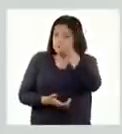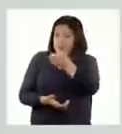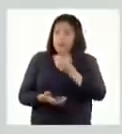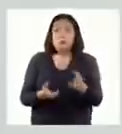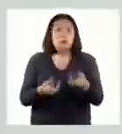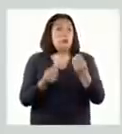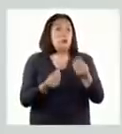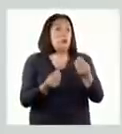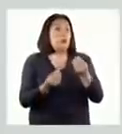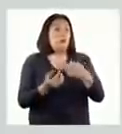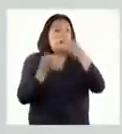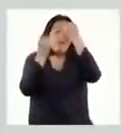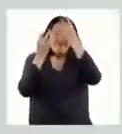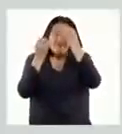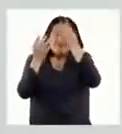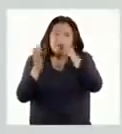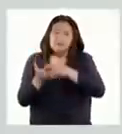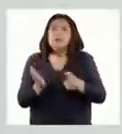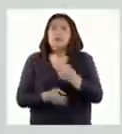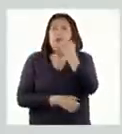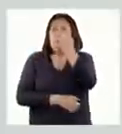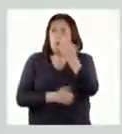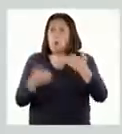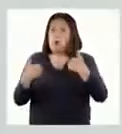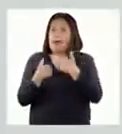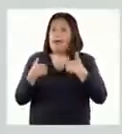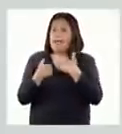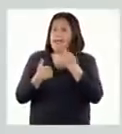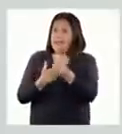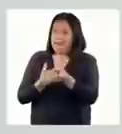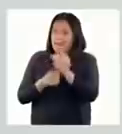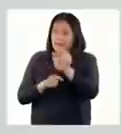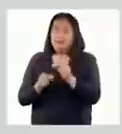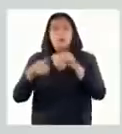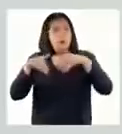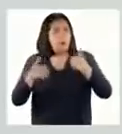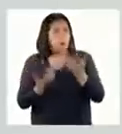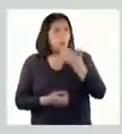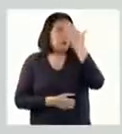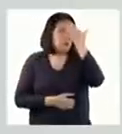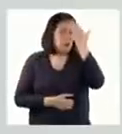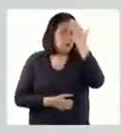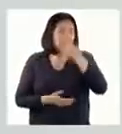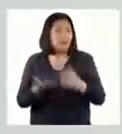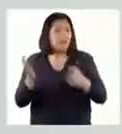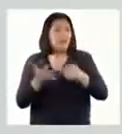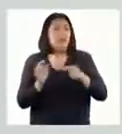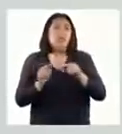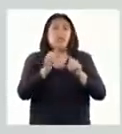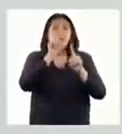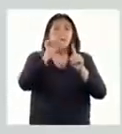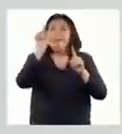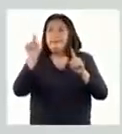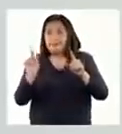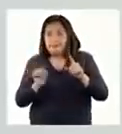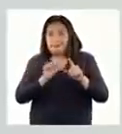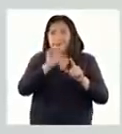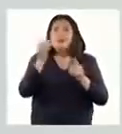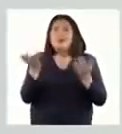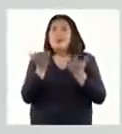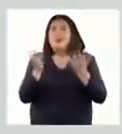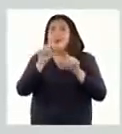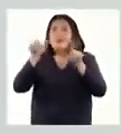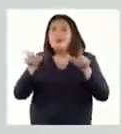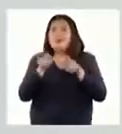de cómo, teniendo información sobre un animal en particular, podemos saber qué eslabón ocupa en una